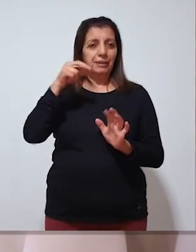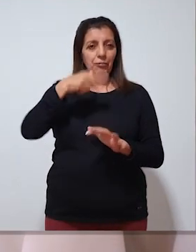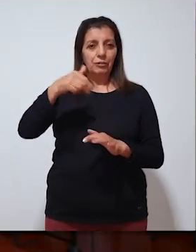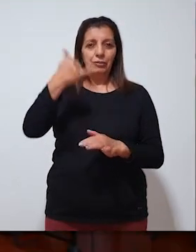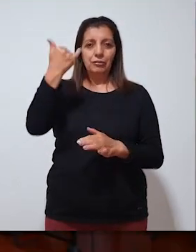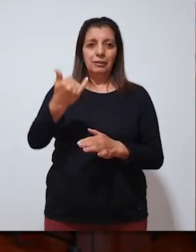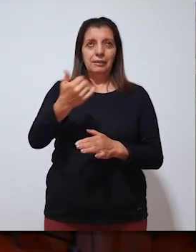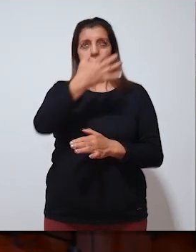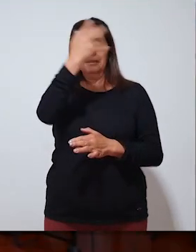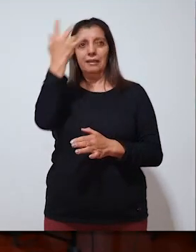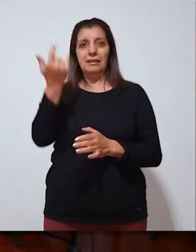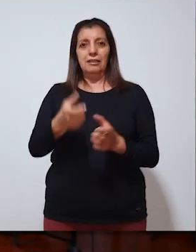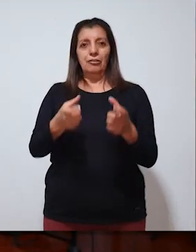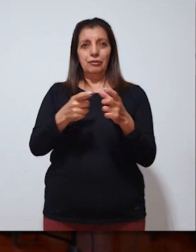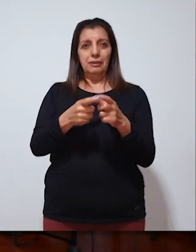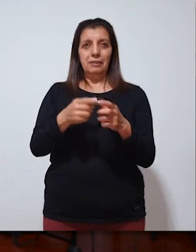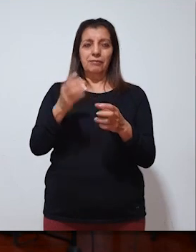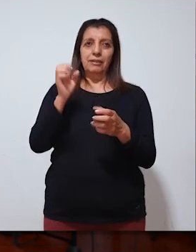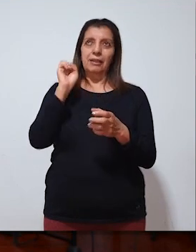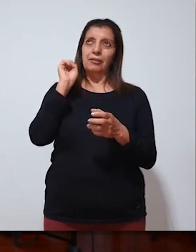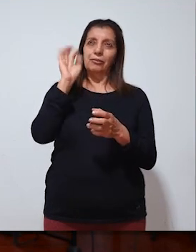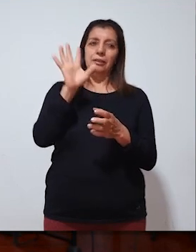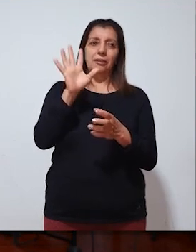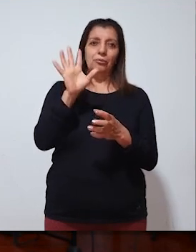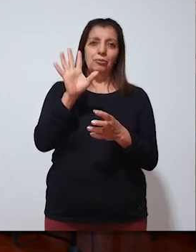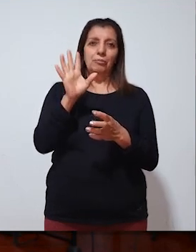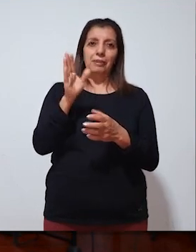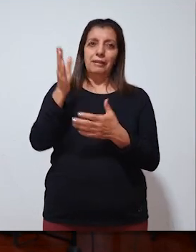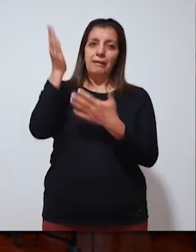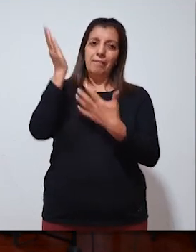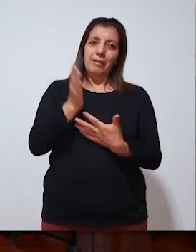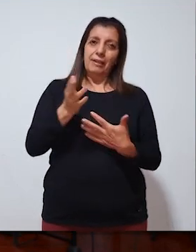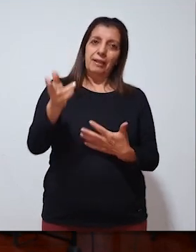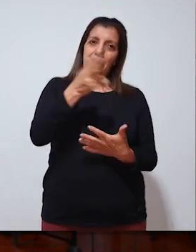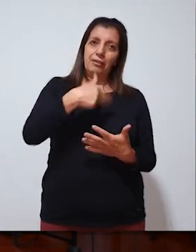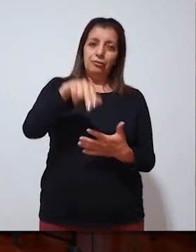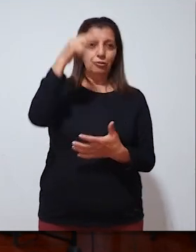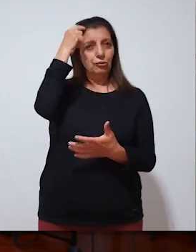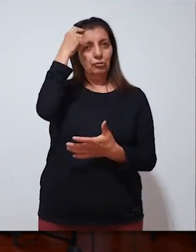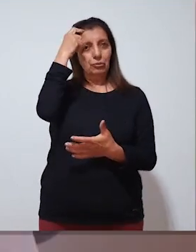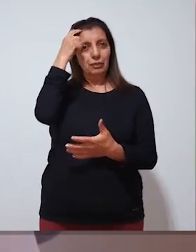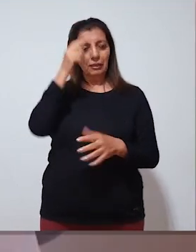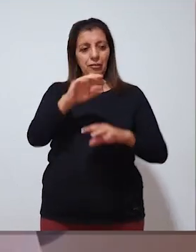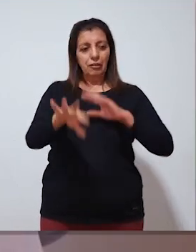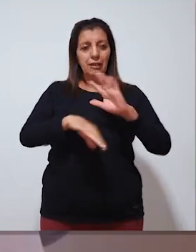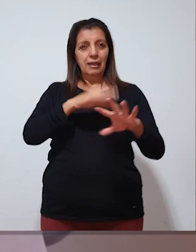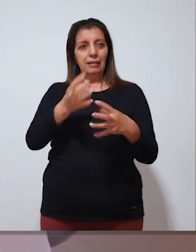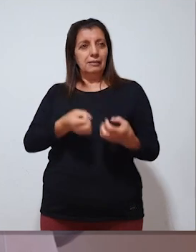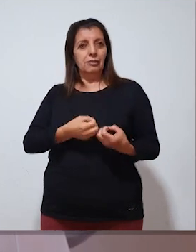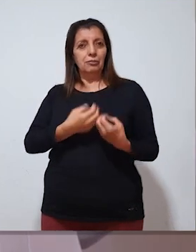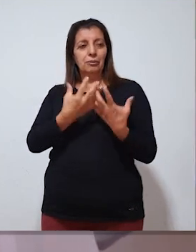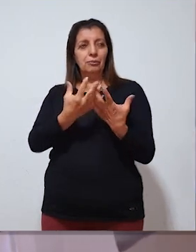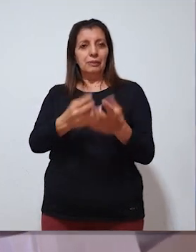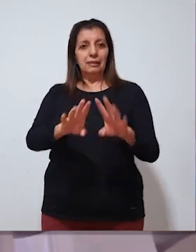cielo, santificado sea tu nombre. Venga a nosotros tu reino. Hágase tu